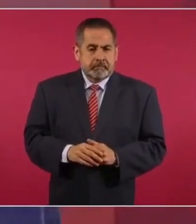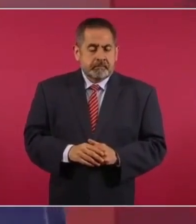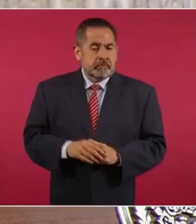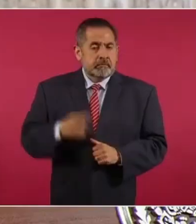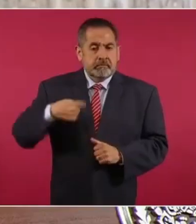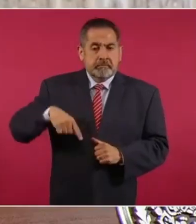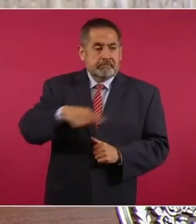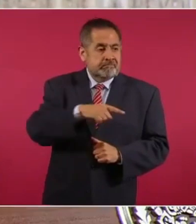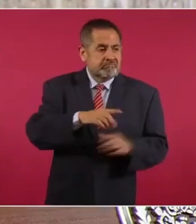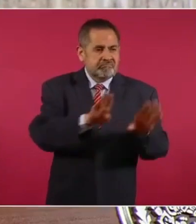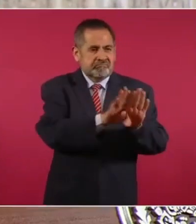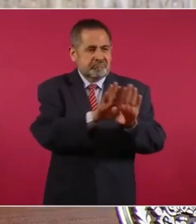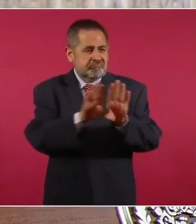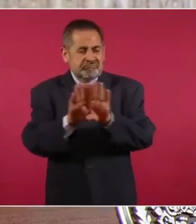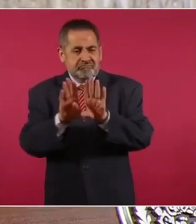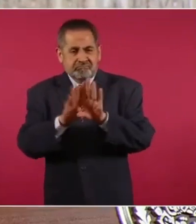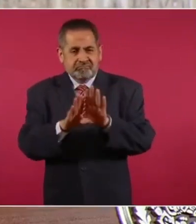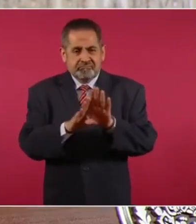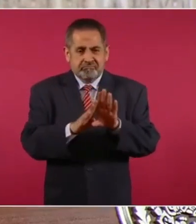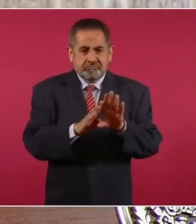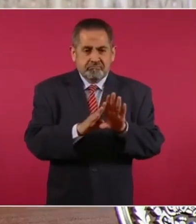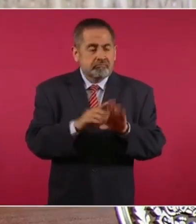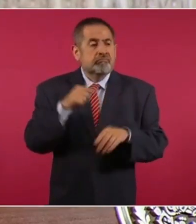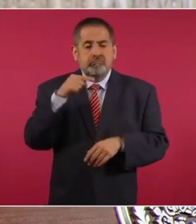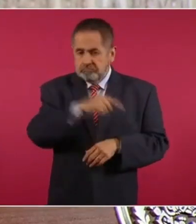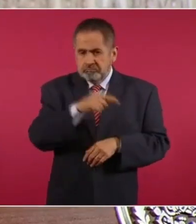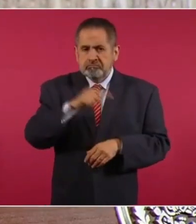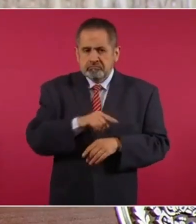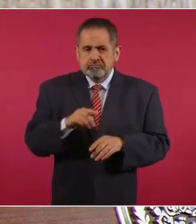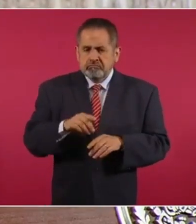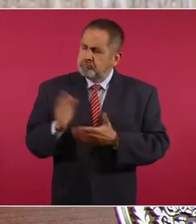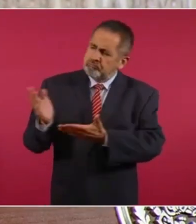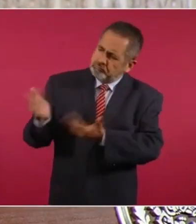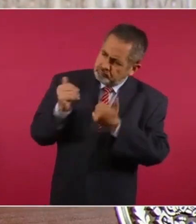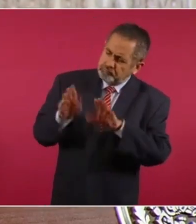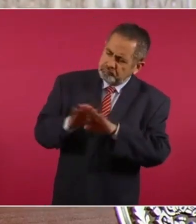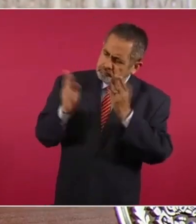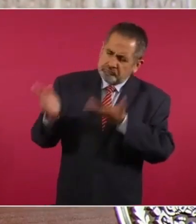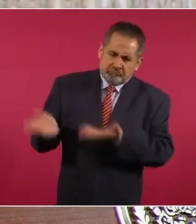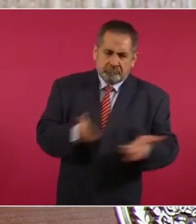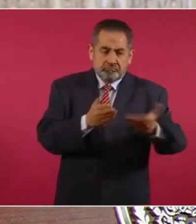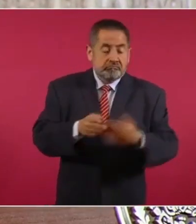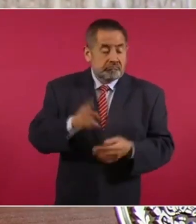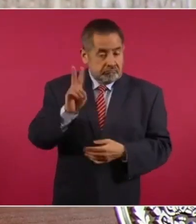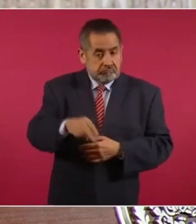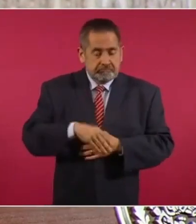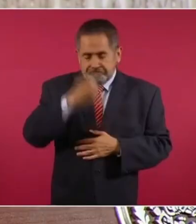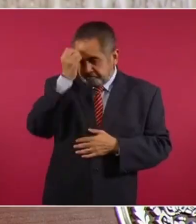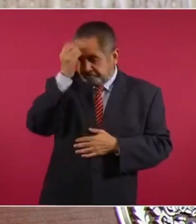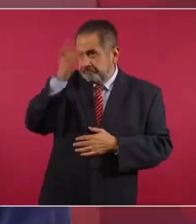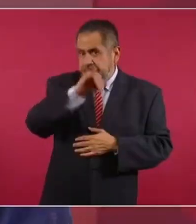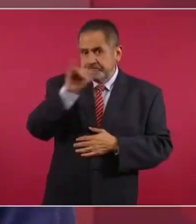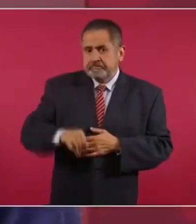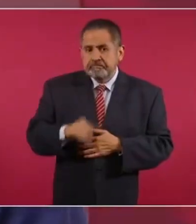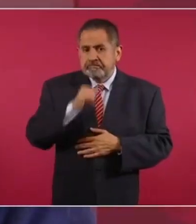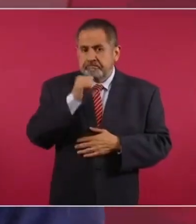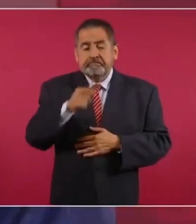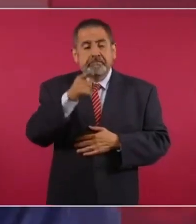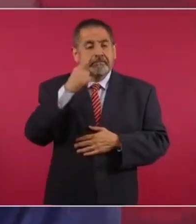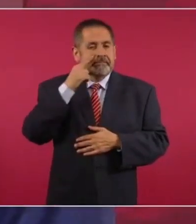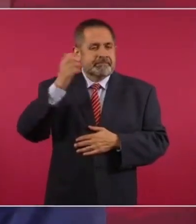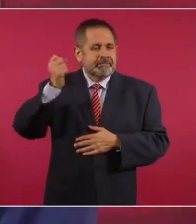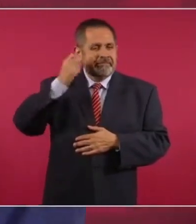estaban más cerrados los medios. No se me va a olvidar nunca que cuando las